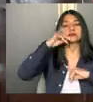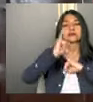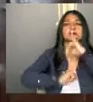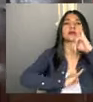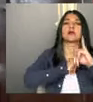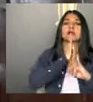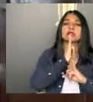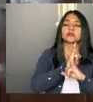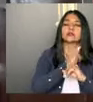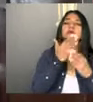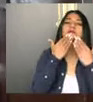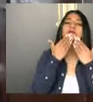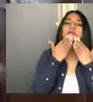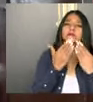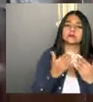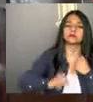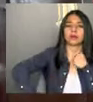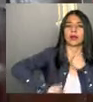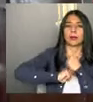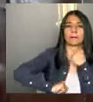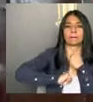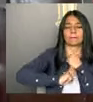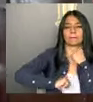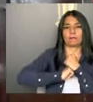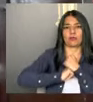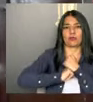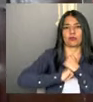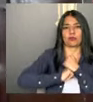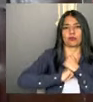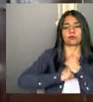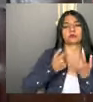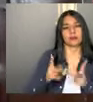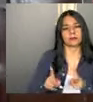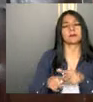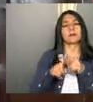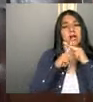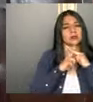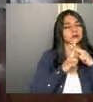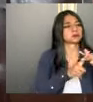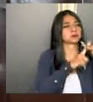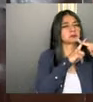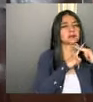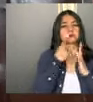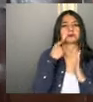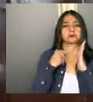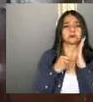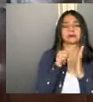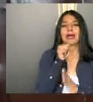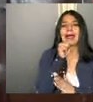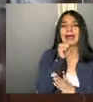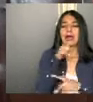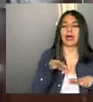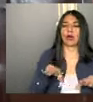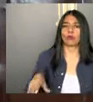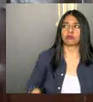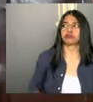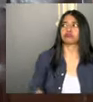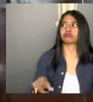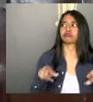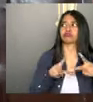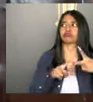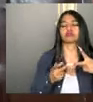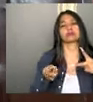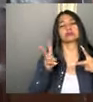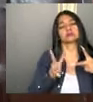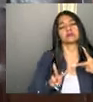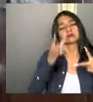han apoyado económicamente, nos han dado los préstamos, por ejemplo, en el tema de agua potable, porque ha ido